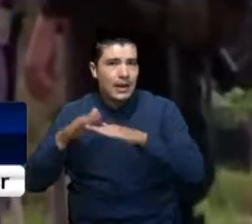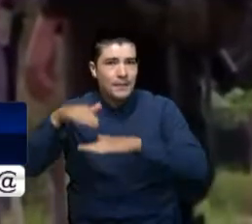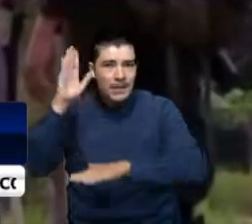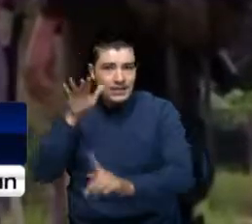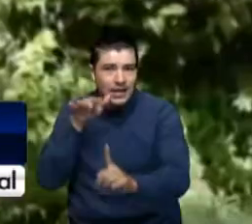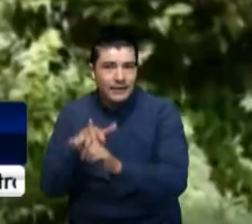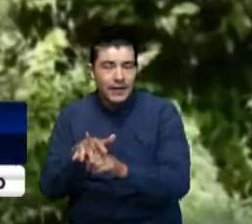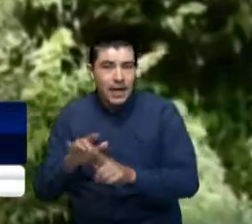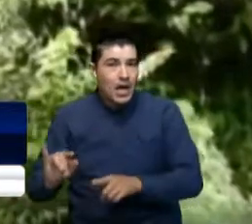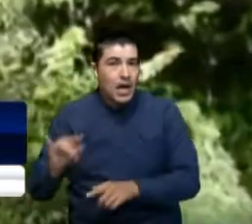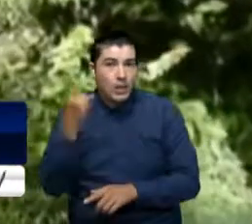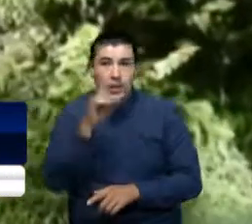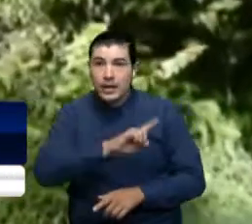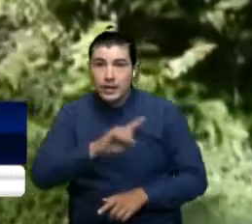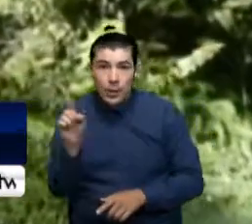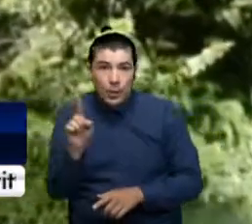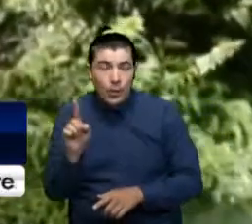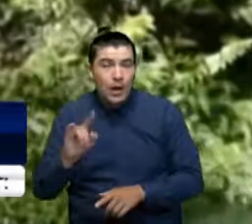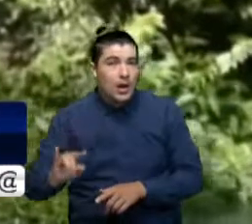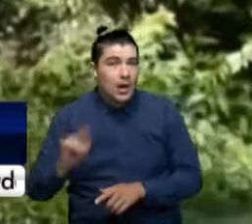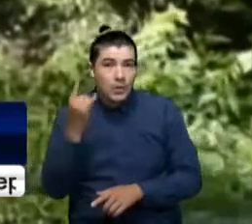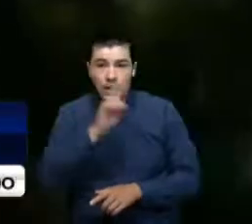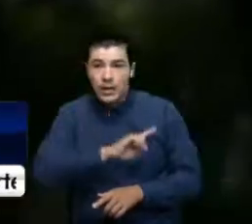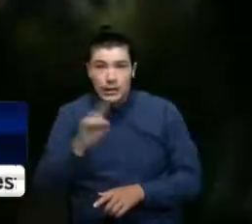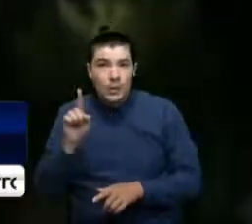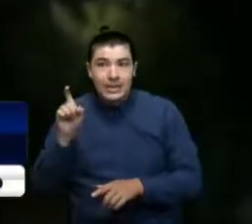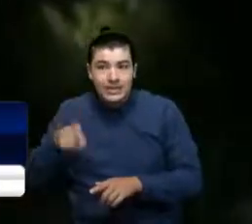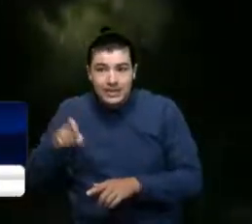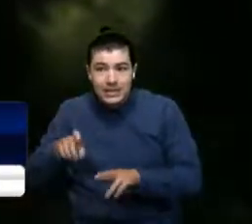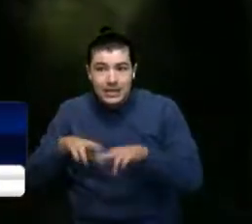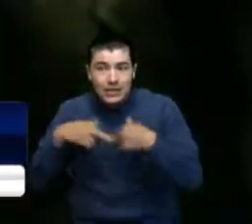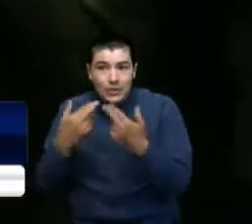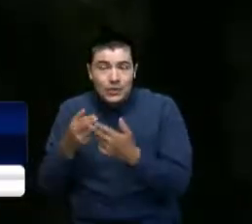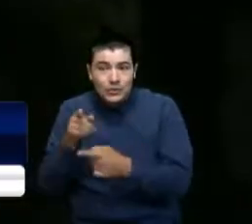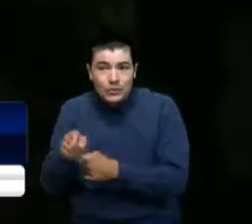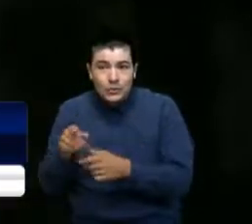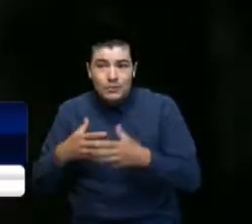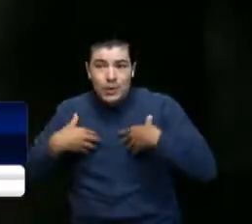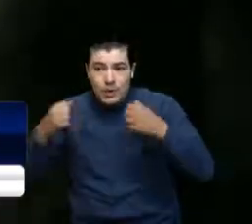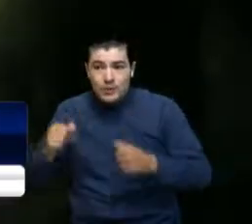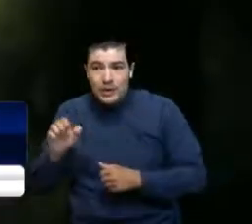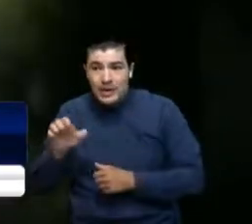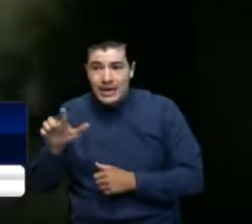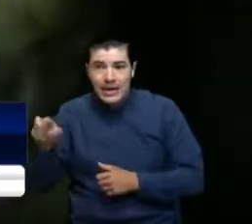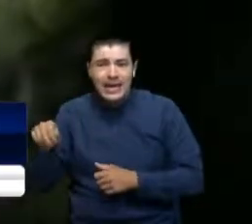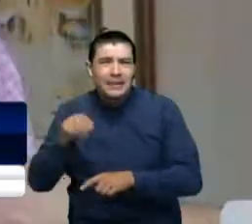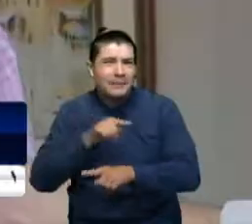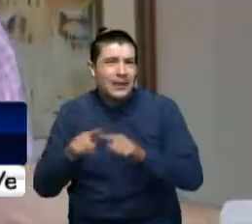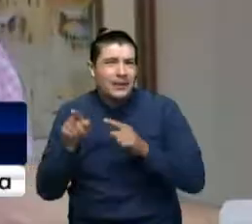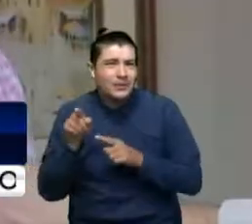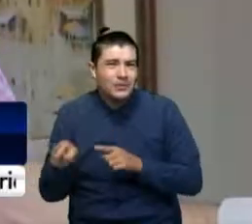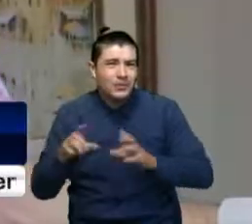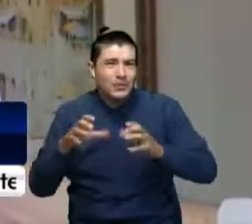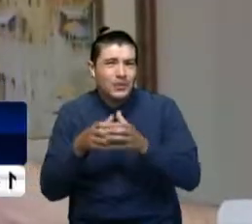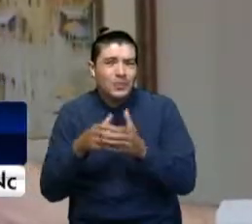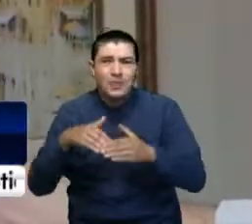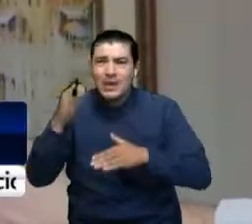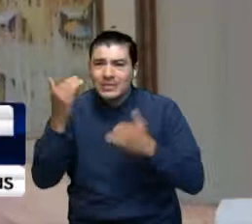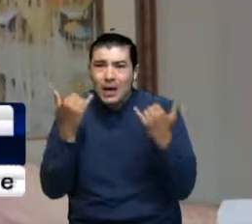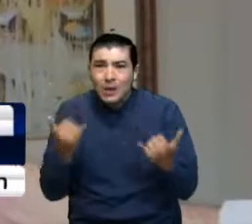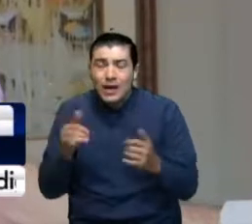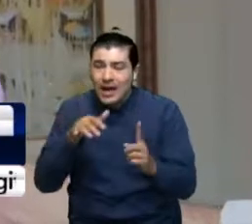aunque no está asignable sólo al ln históricamente ha sido uno de sus actores principales yo creo que